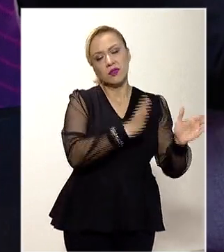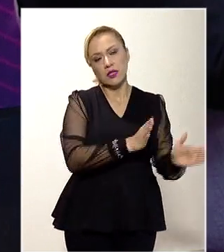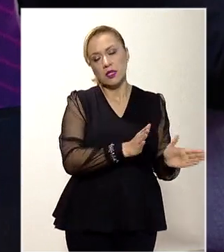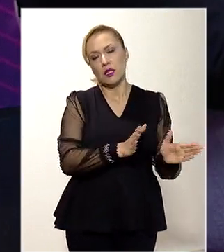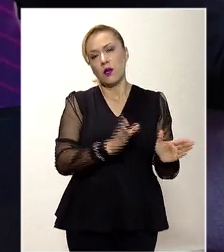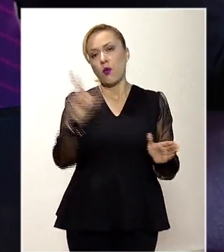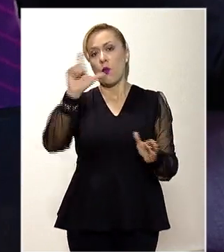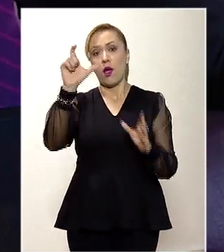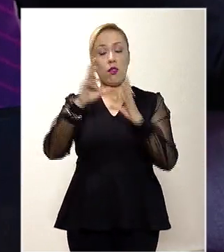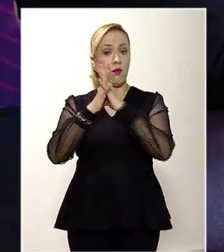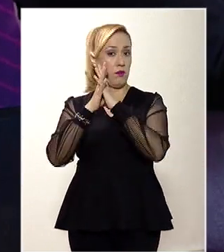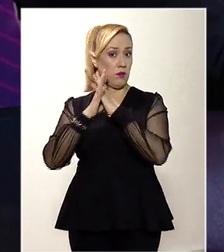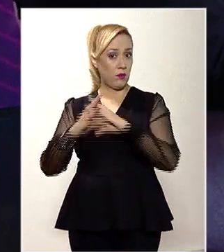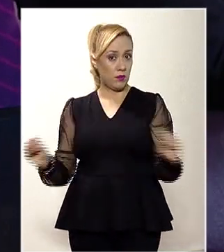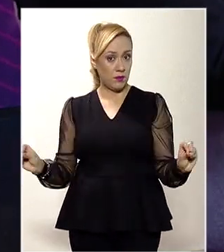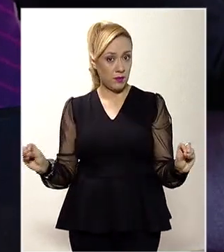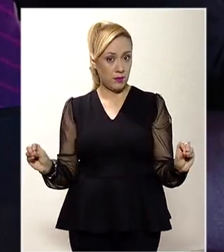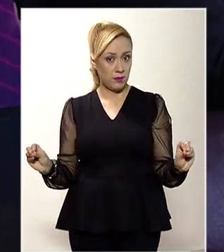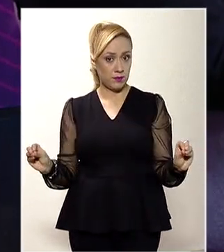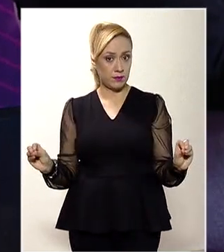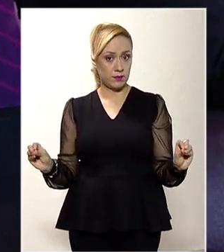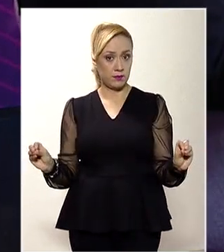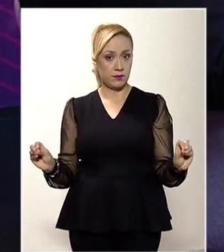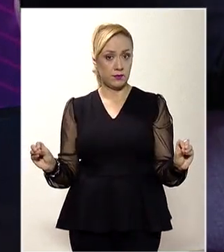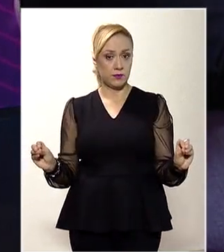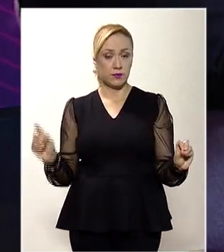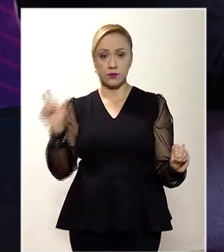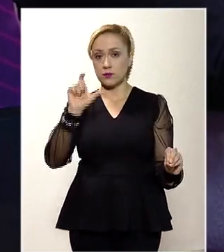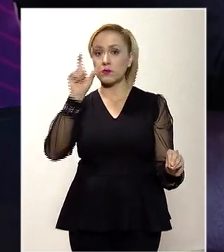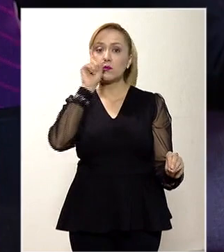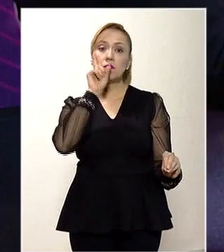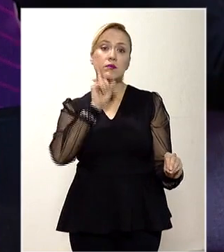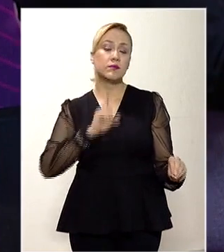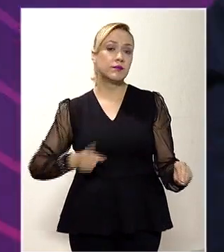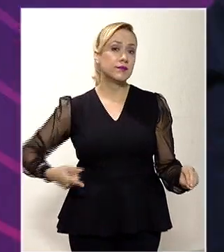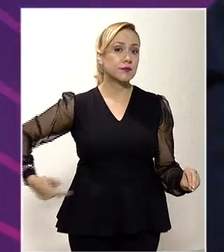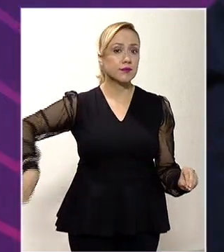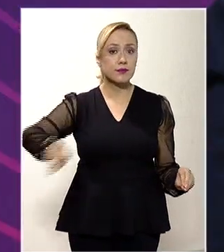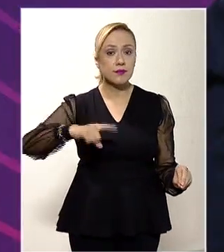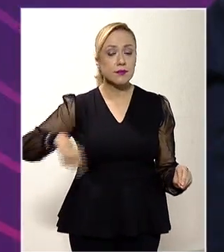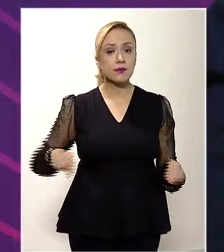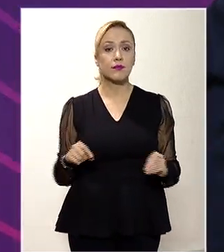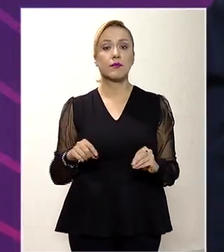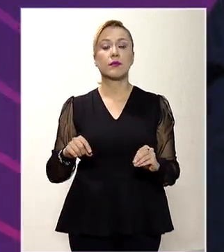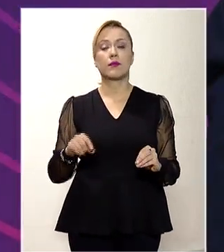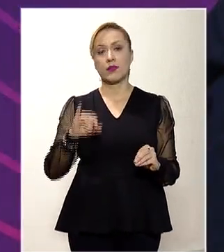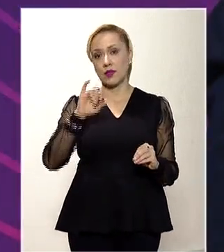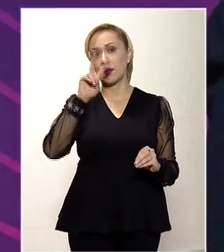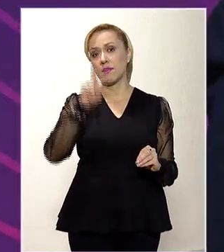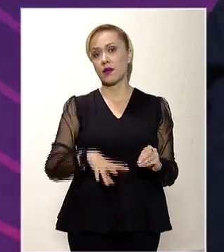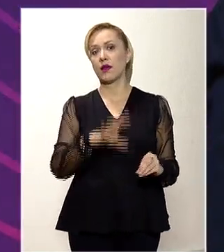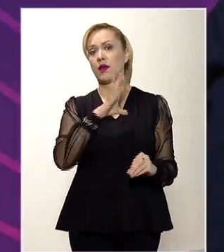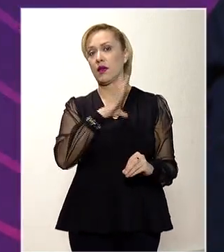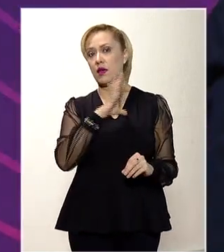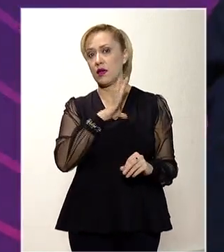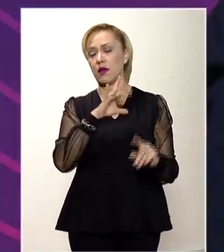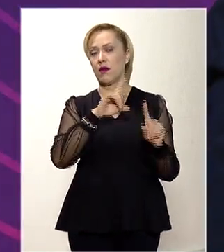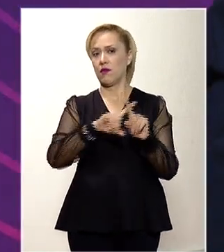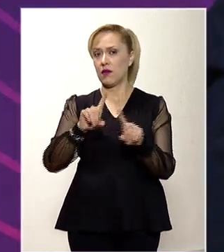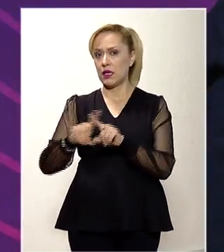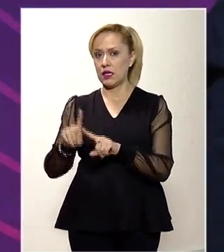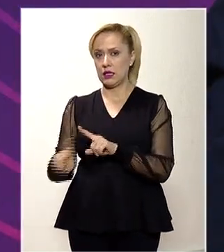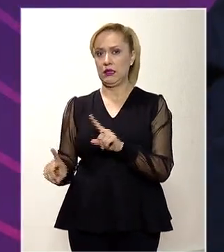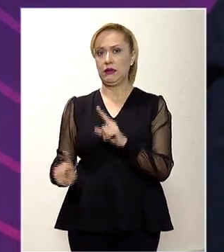la desaparición, en el caso de mujeres, por ejemplo, ¿no? Tiene ciertas circunstancias que la rodean que